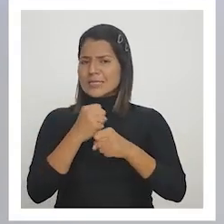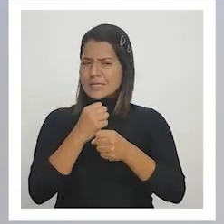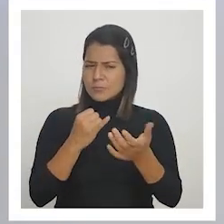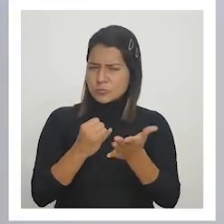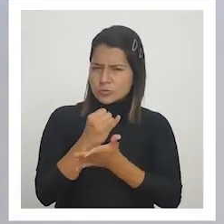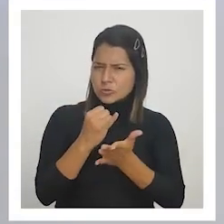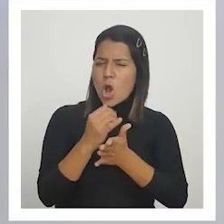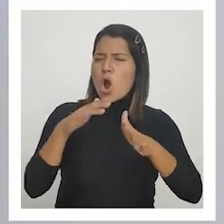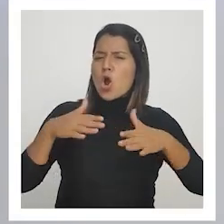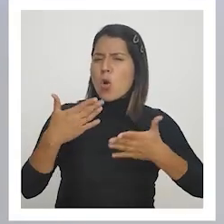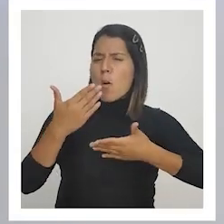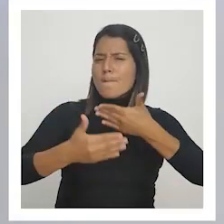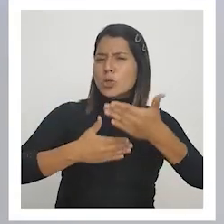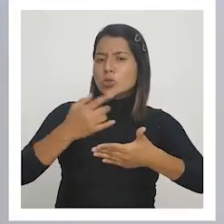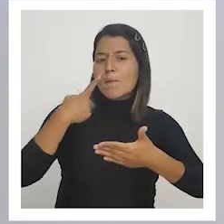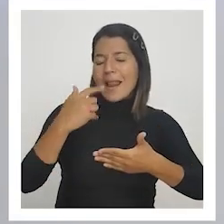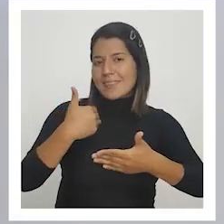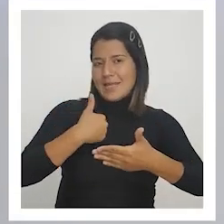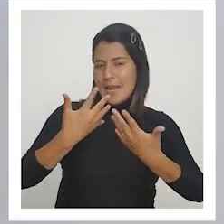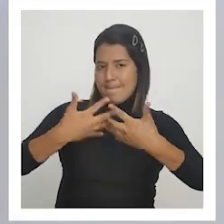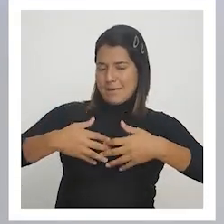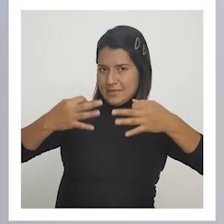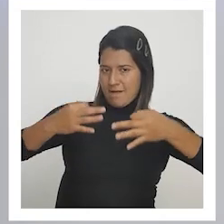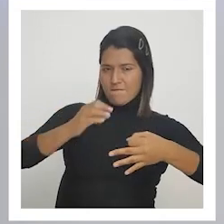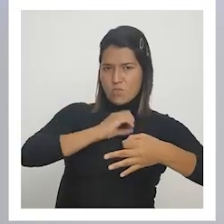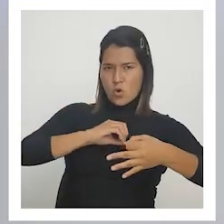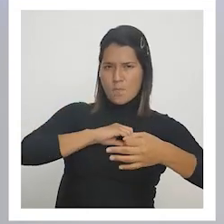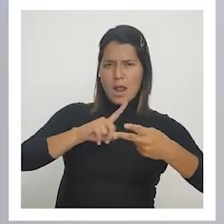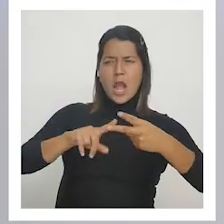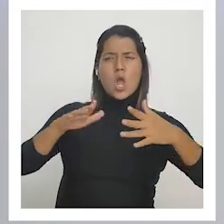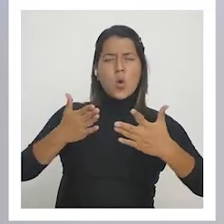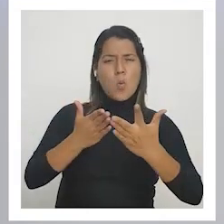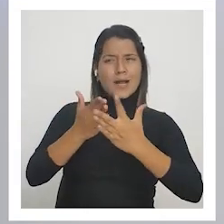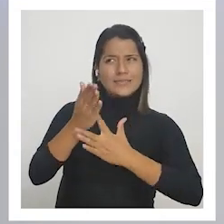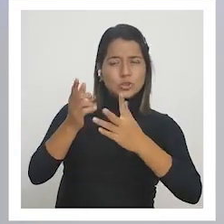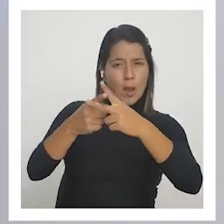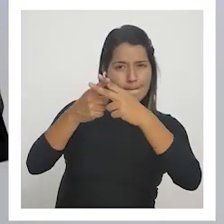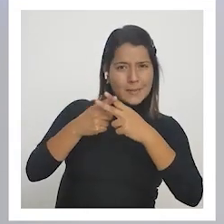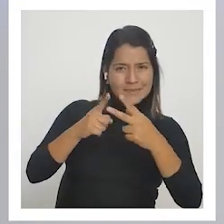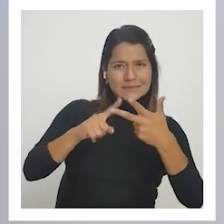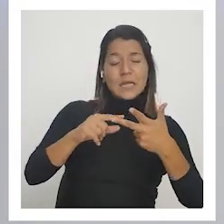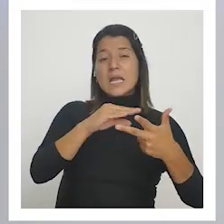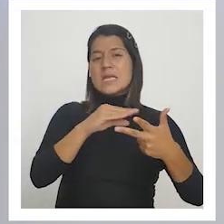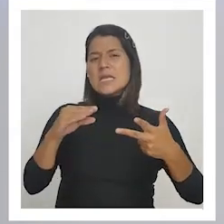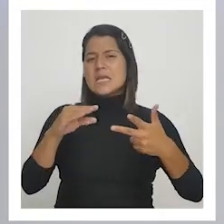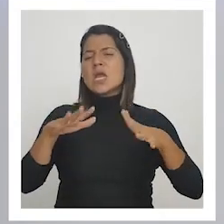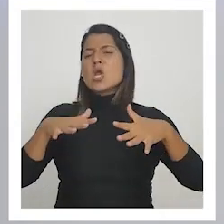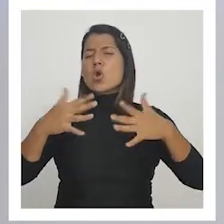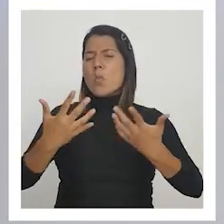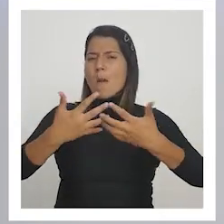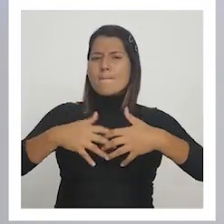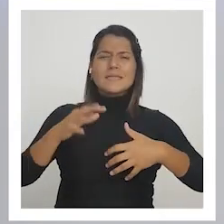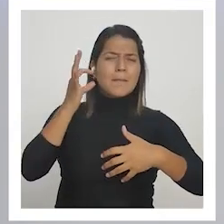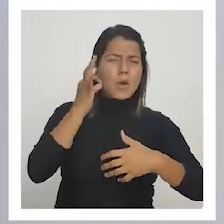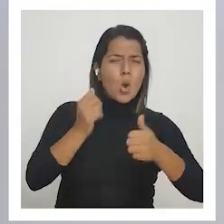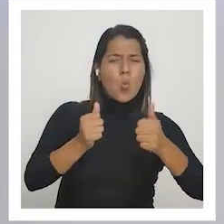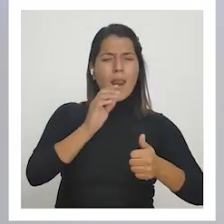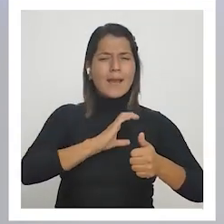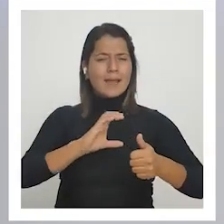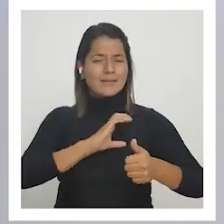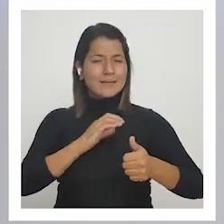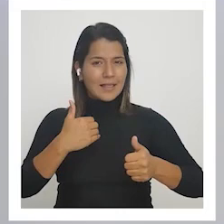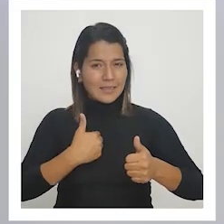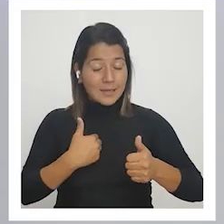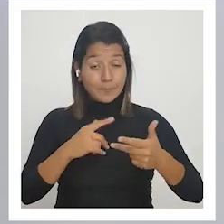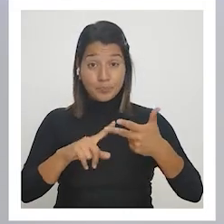el acceso al crédito, en las condiciones que tienen, por ejemplo, las empresas de mujeres, cuáles son las características que tienen. Y